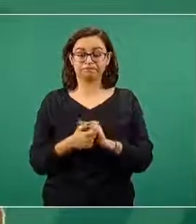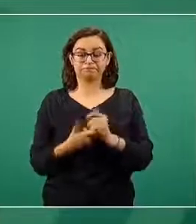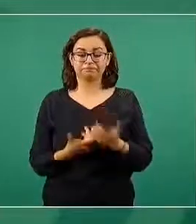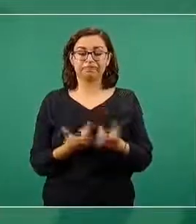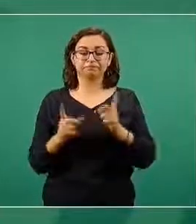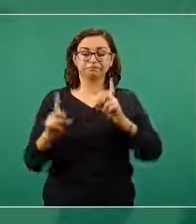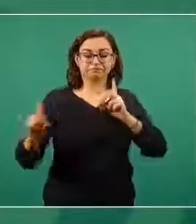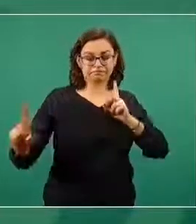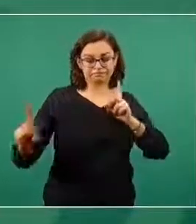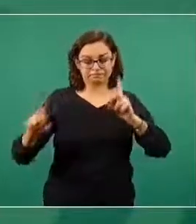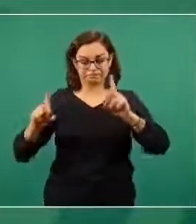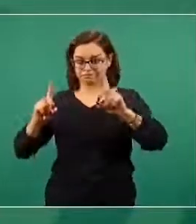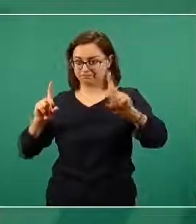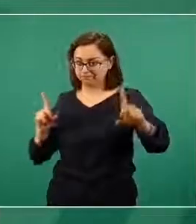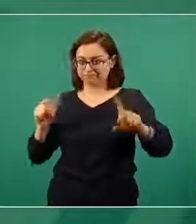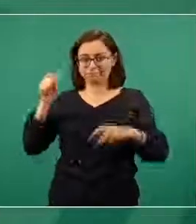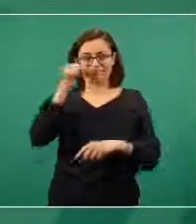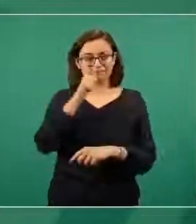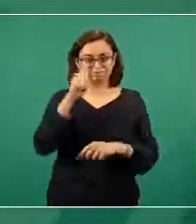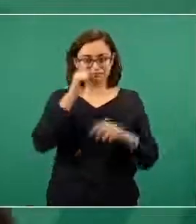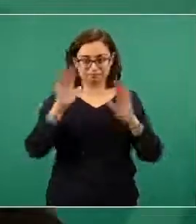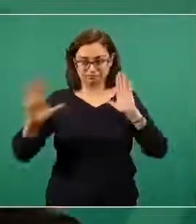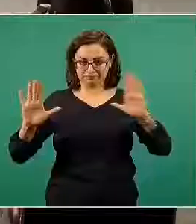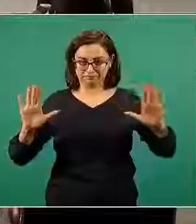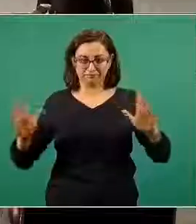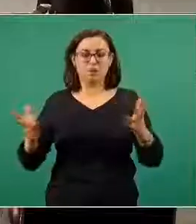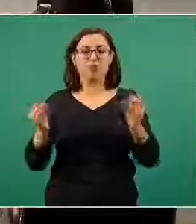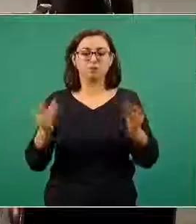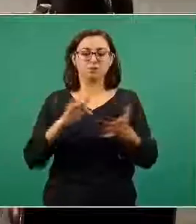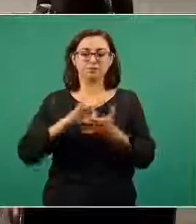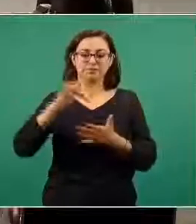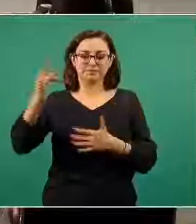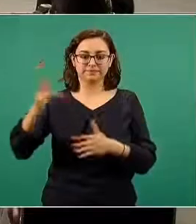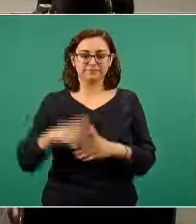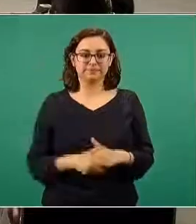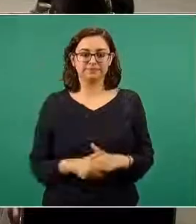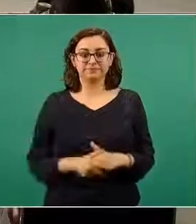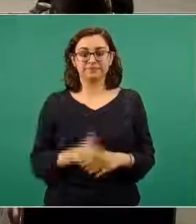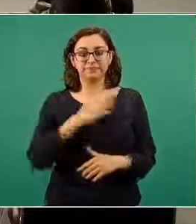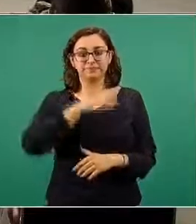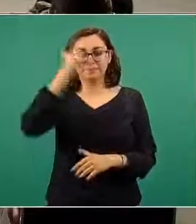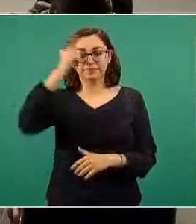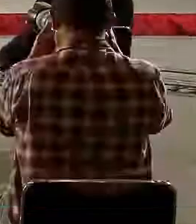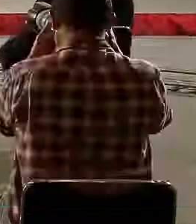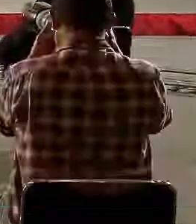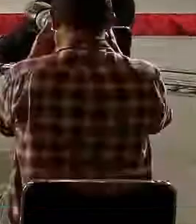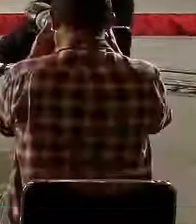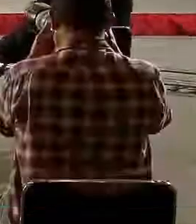su sana distancia a todos lados. Muy importante, muchísimas gracias. Buenas noches.